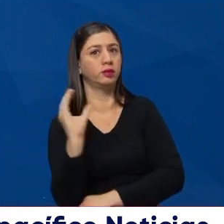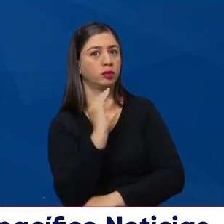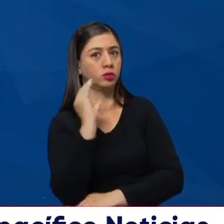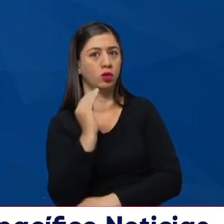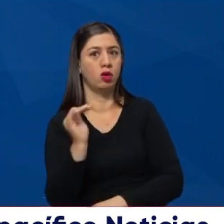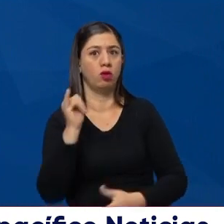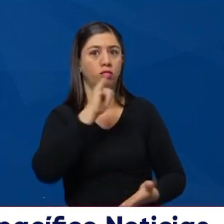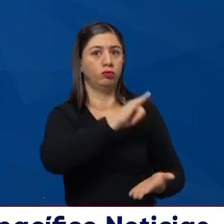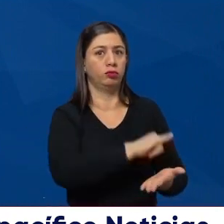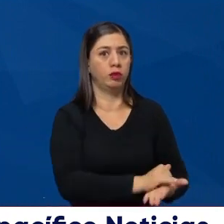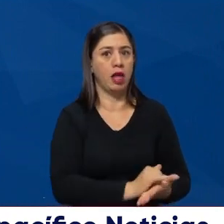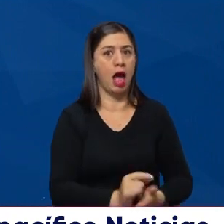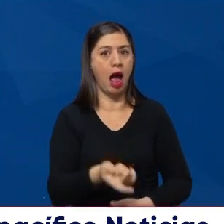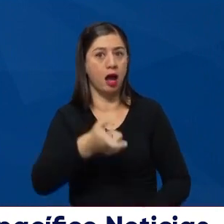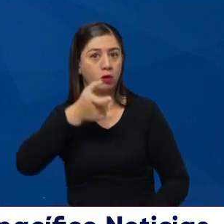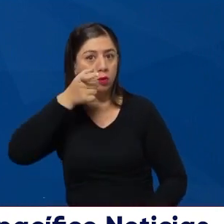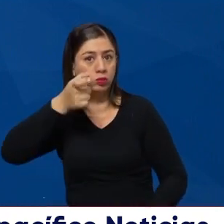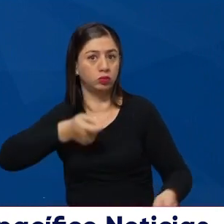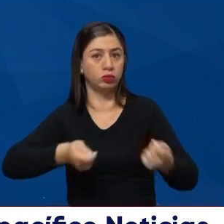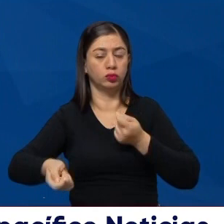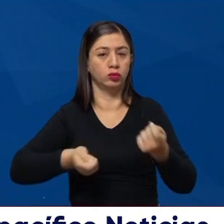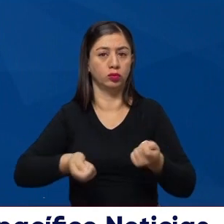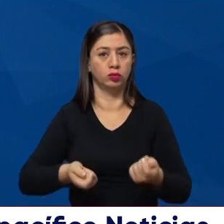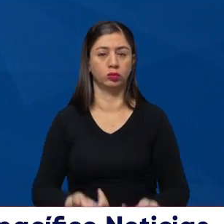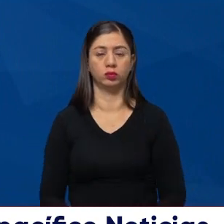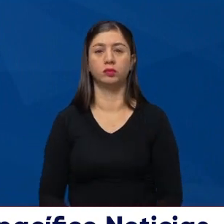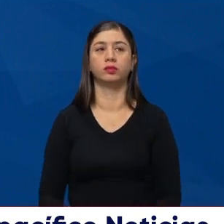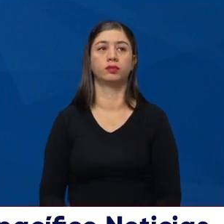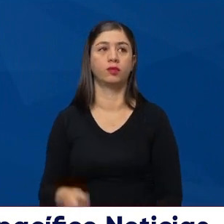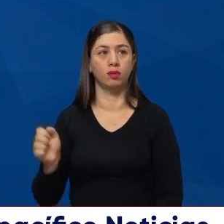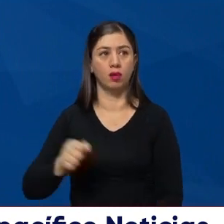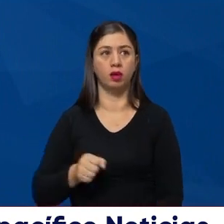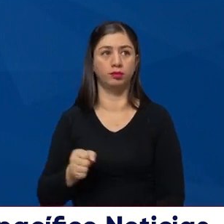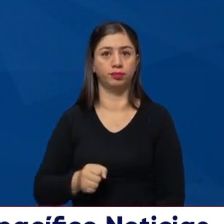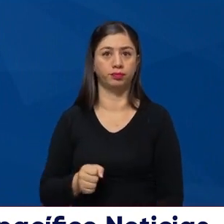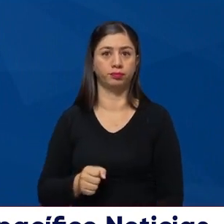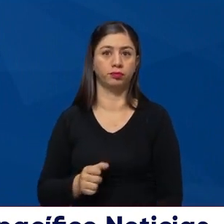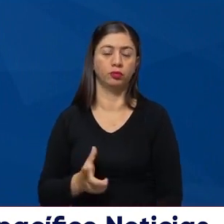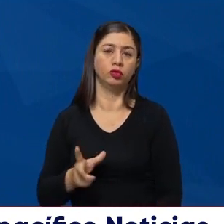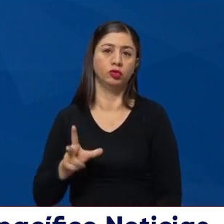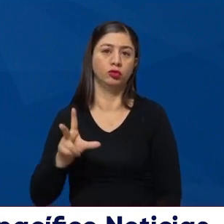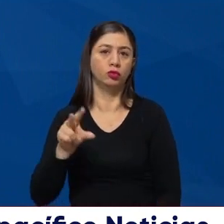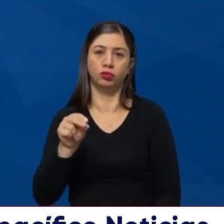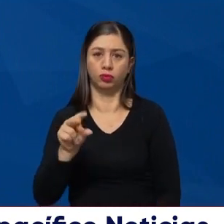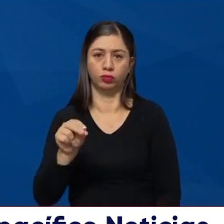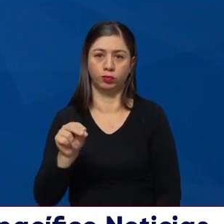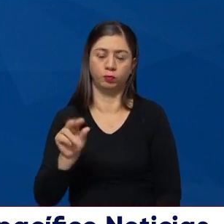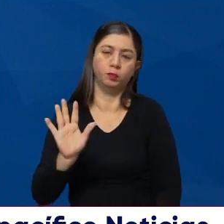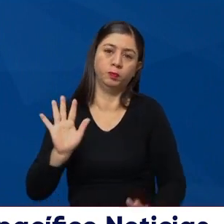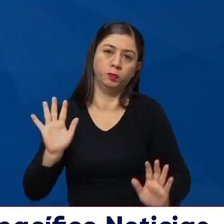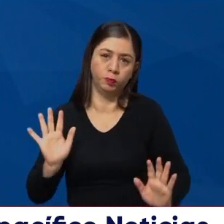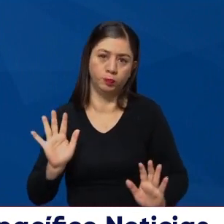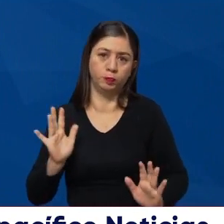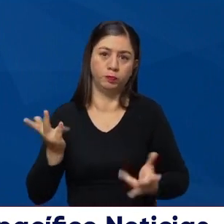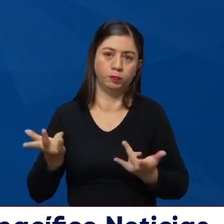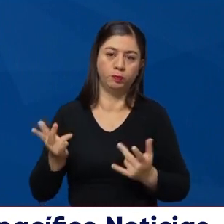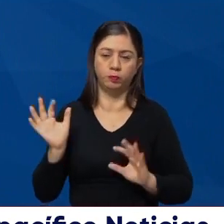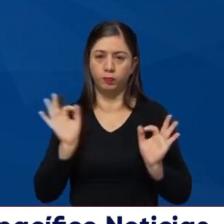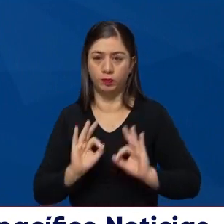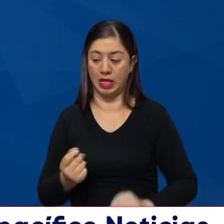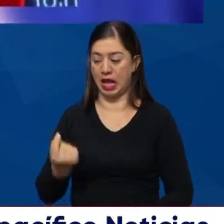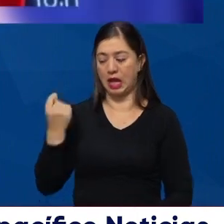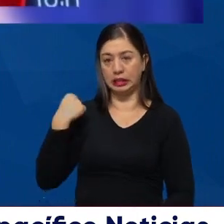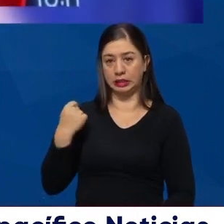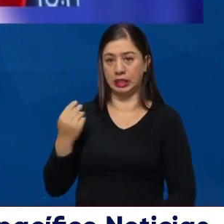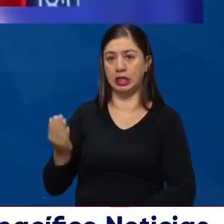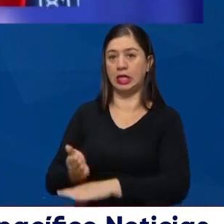¿Hay algún operativo ya establecido? Sí, todavía no están determinando todavía los hechos de ayer y de